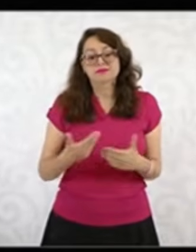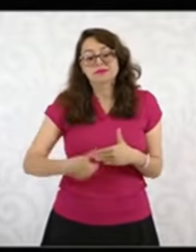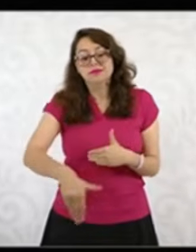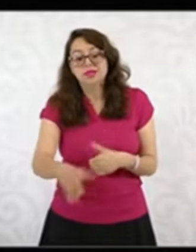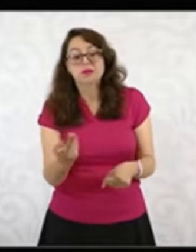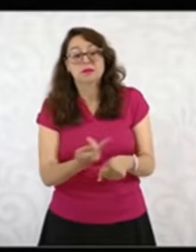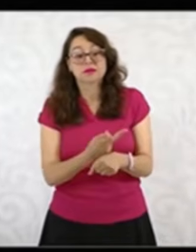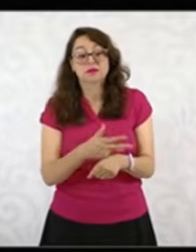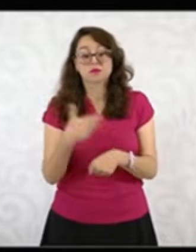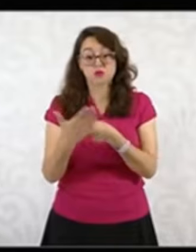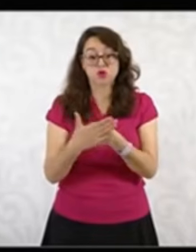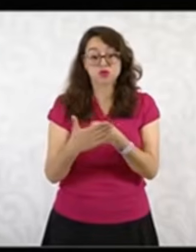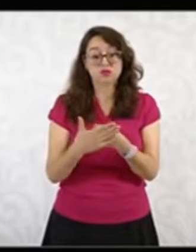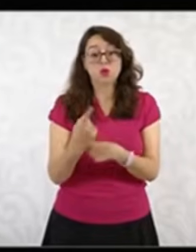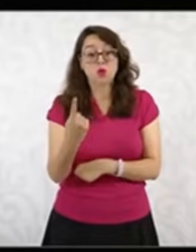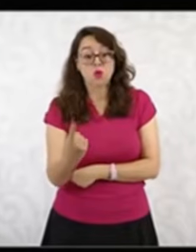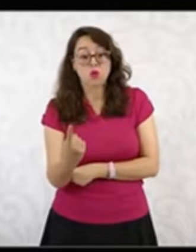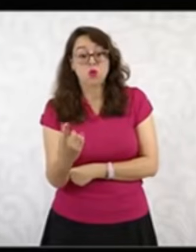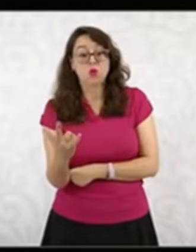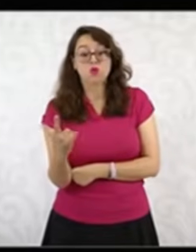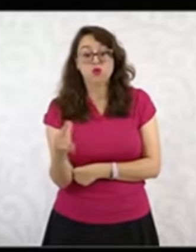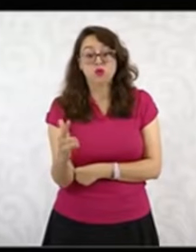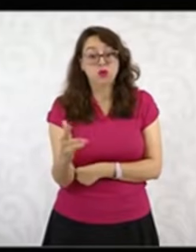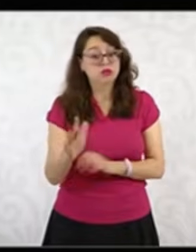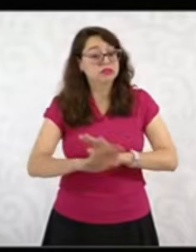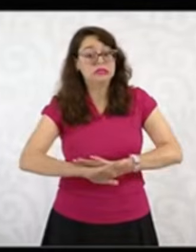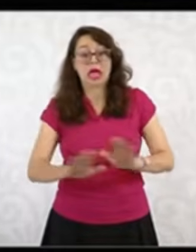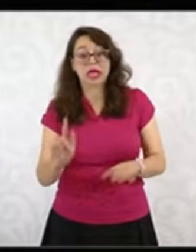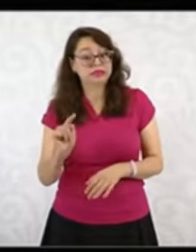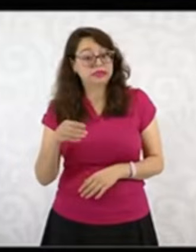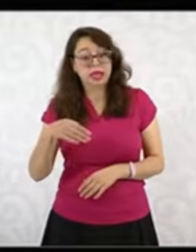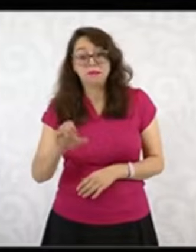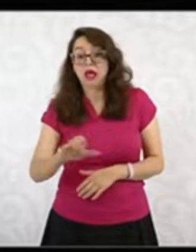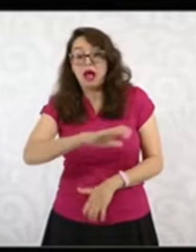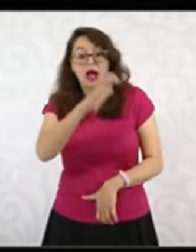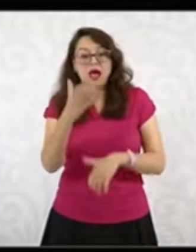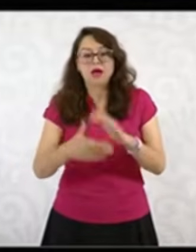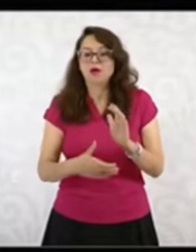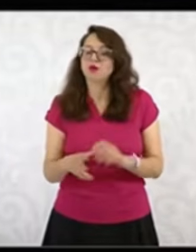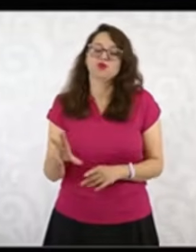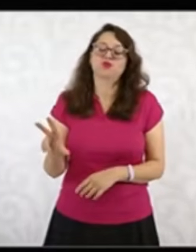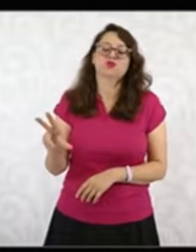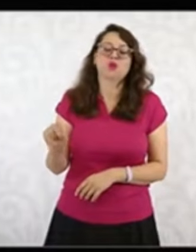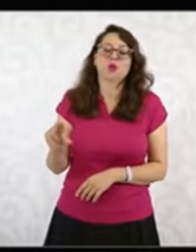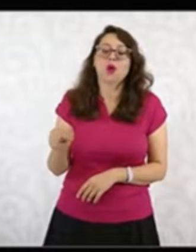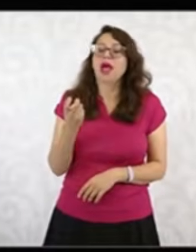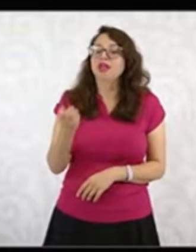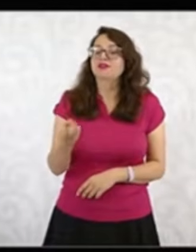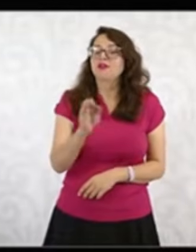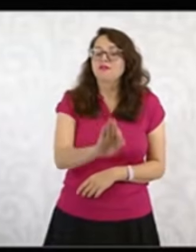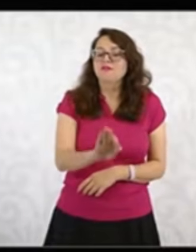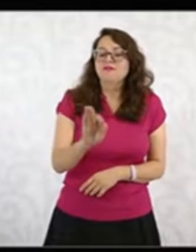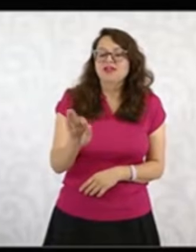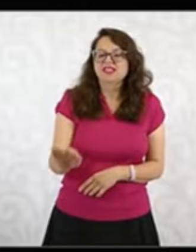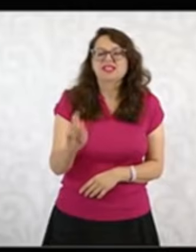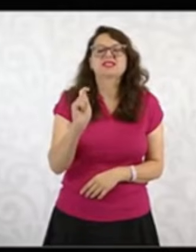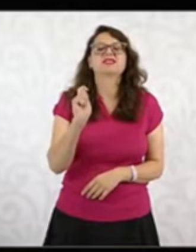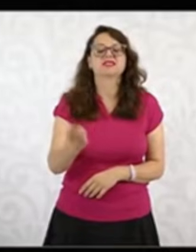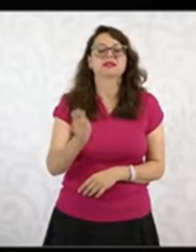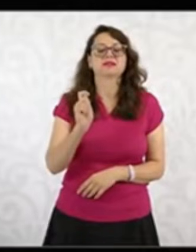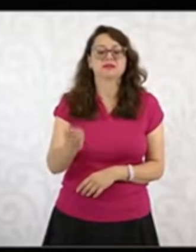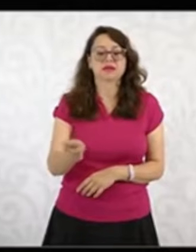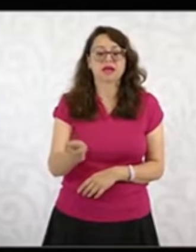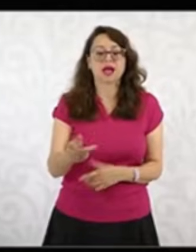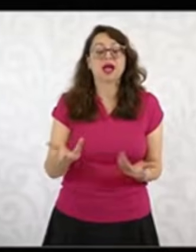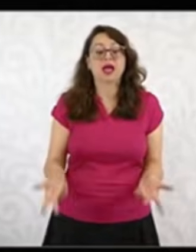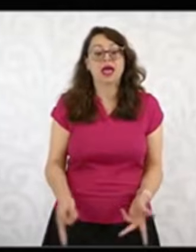1 de julio, hay quien me ha preguntado si ese día se termina. No, el 1 de julio es la fecha prácticamente para marcar